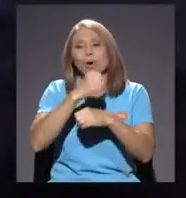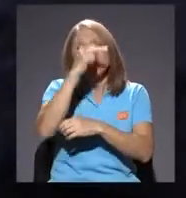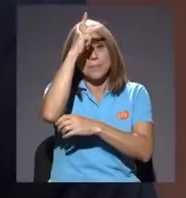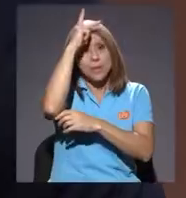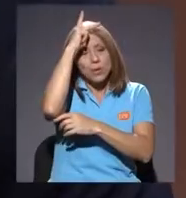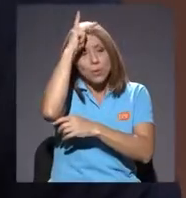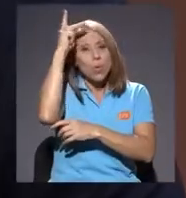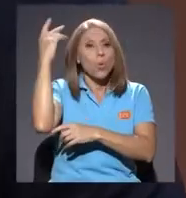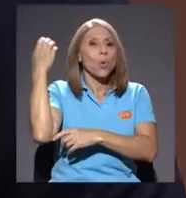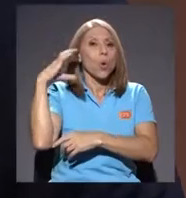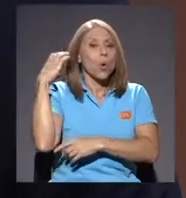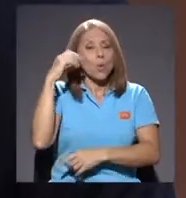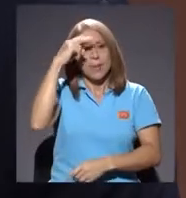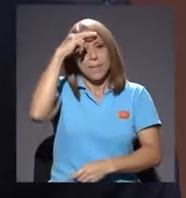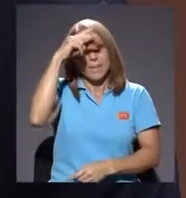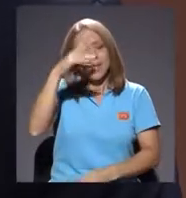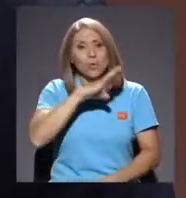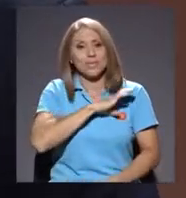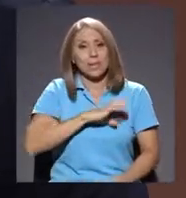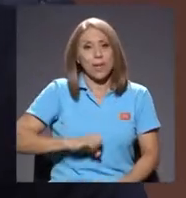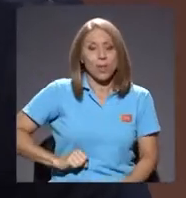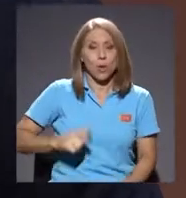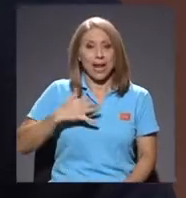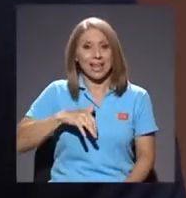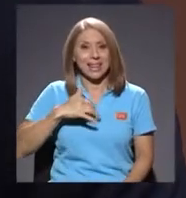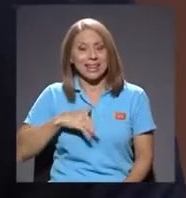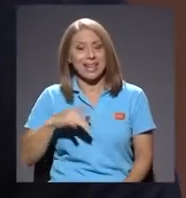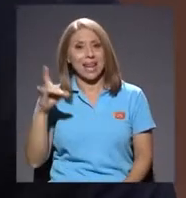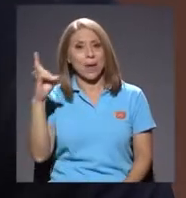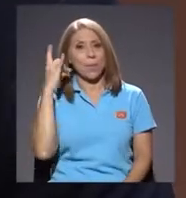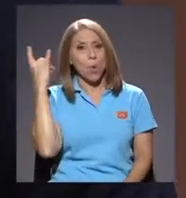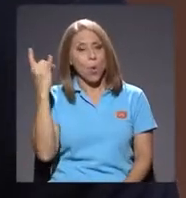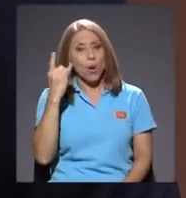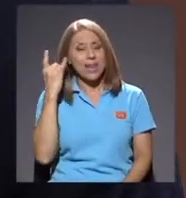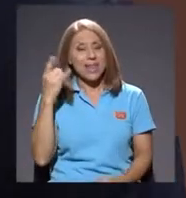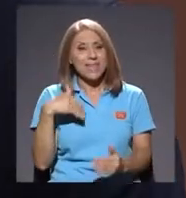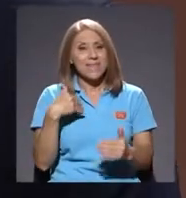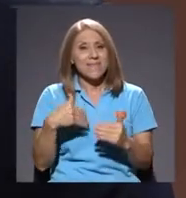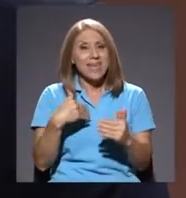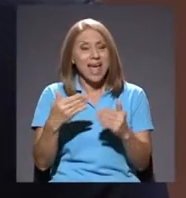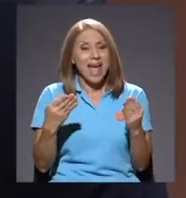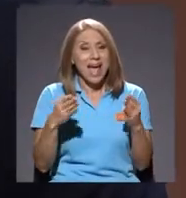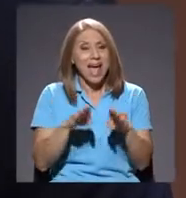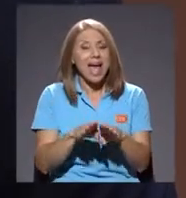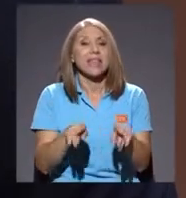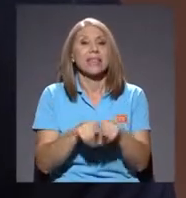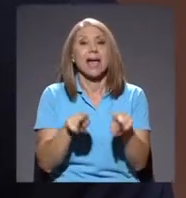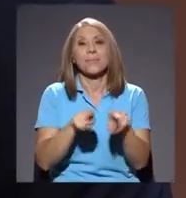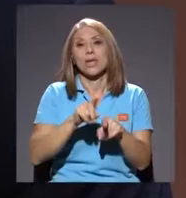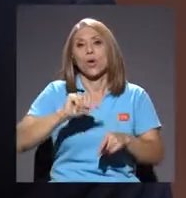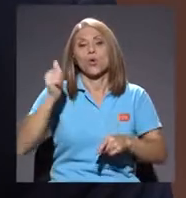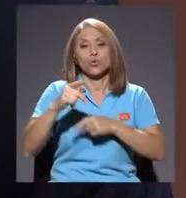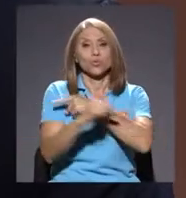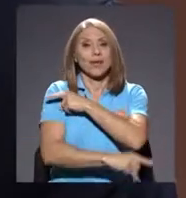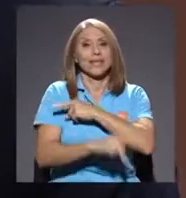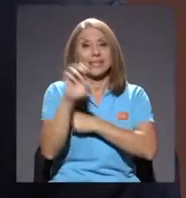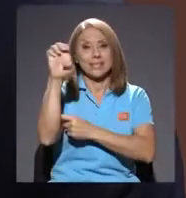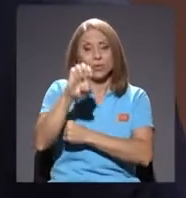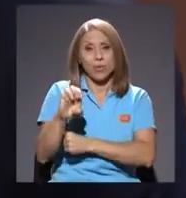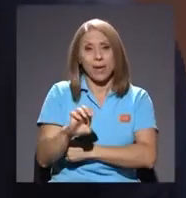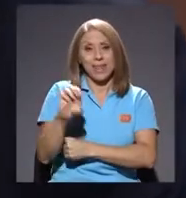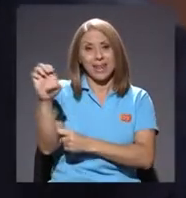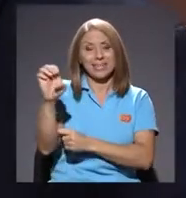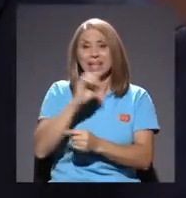salvador argentina que lo cerró bolivia que está en proceso de cerrar lo otros países de europa del este todos fueron